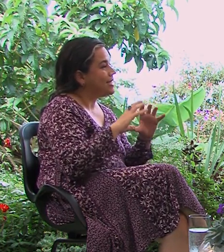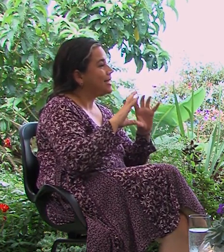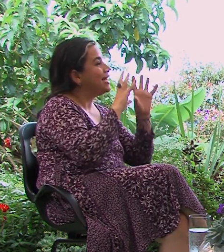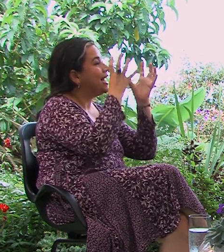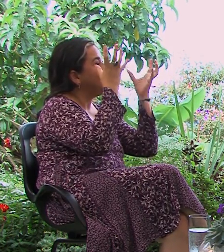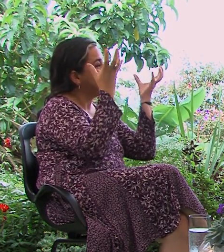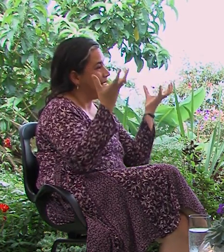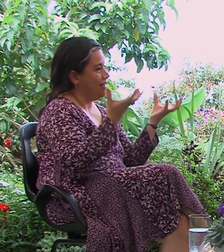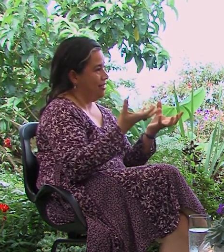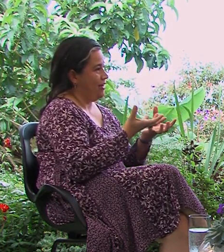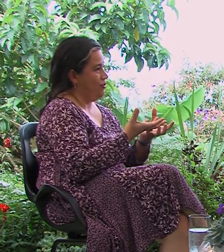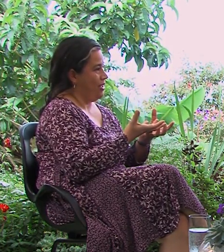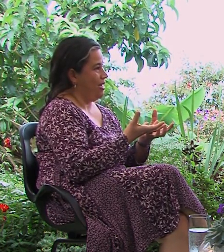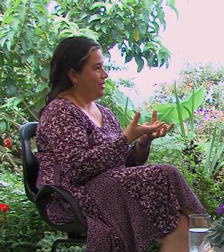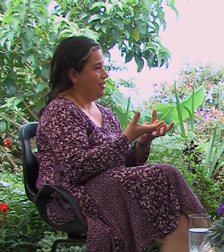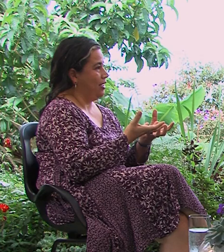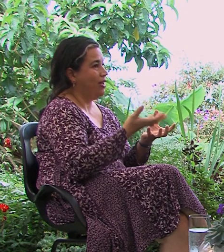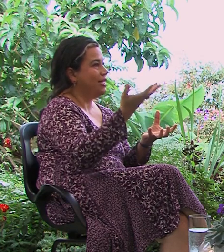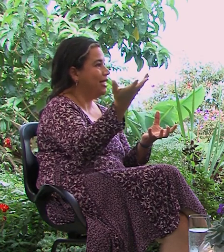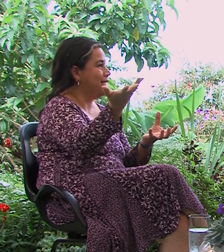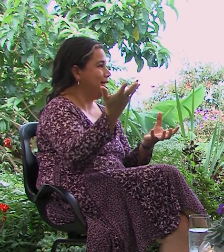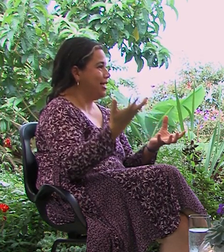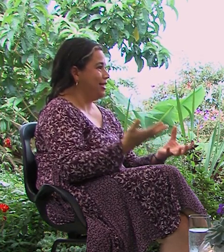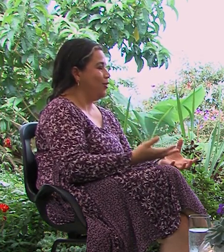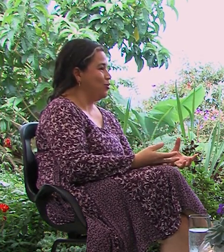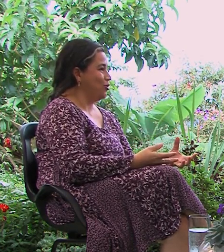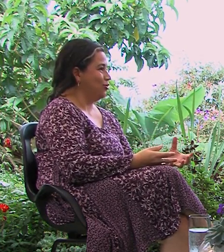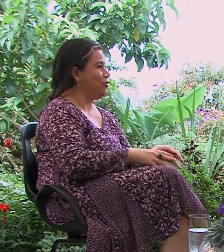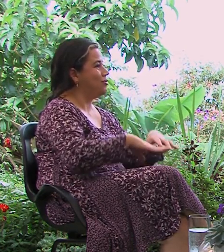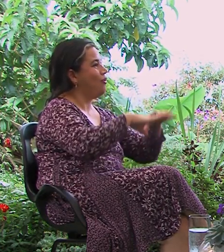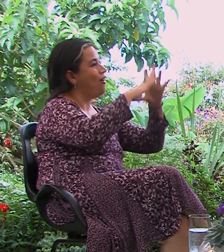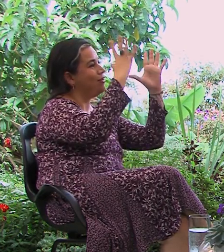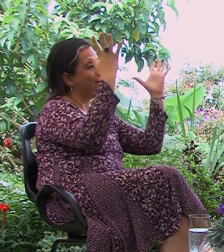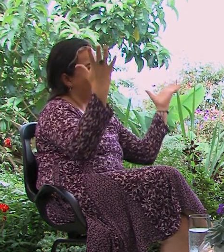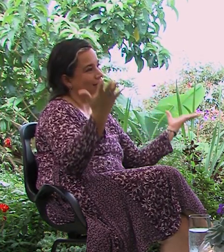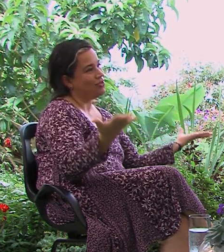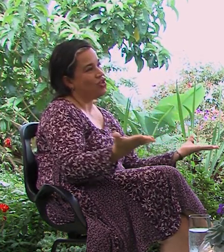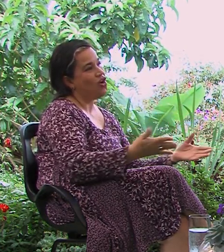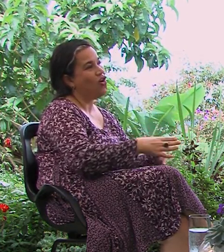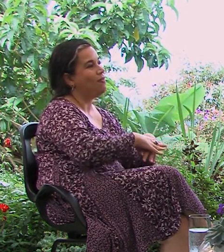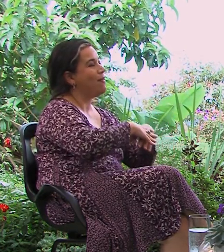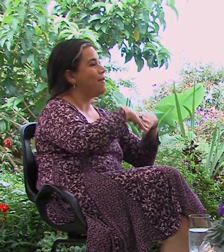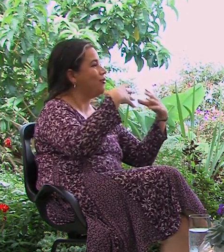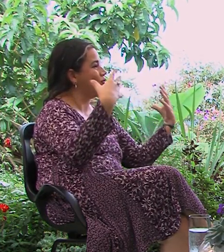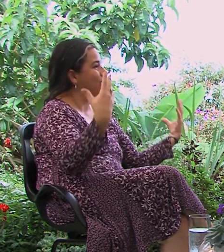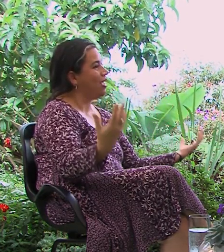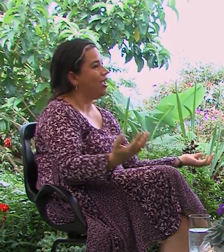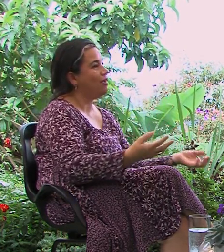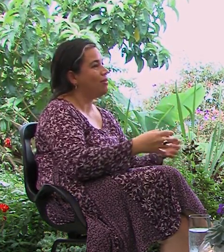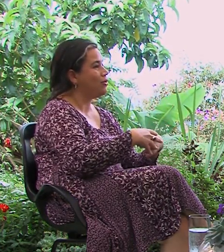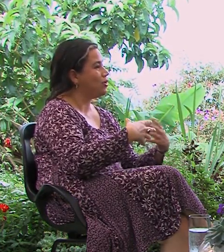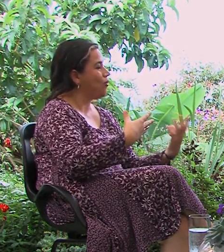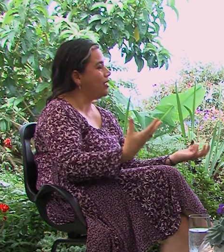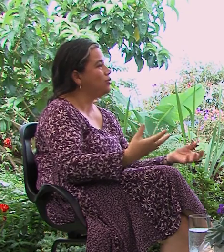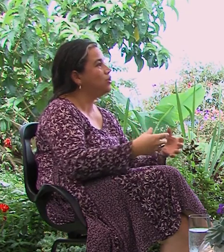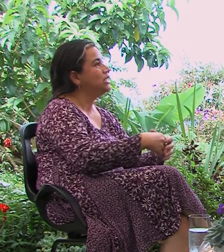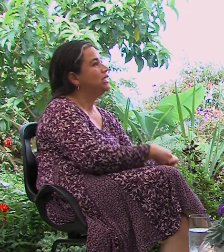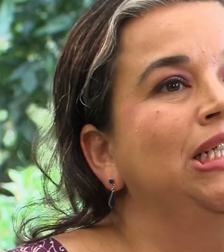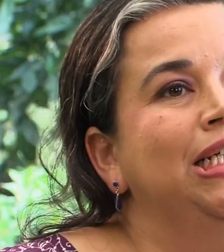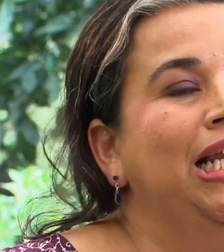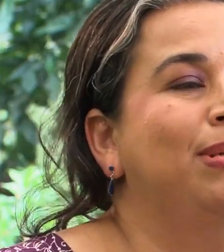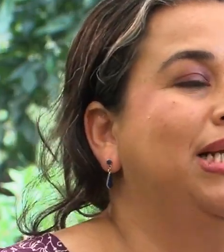socialmente se te idealiza la figura de la maternidad. Ahora viene el 15 de agosto, entonces todo hay una idealización, mamá no sé qué, mamá no sé